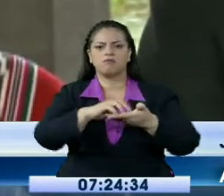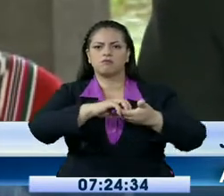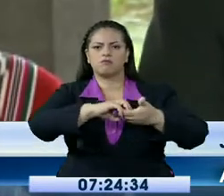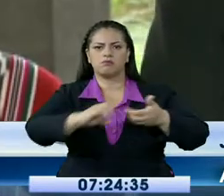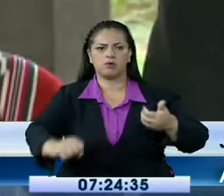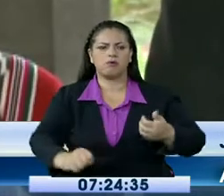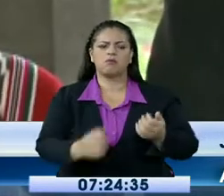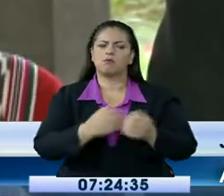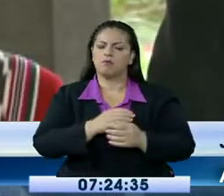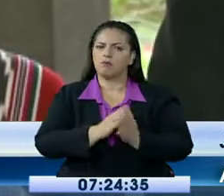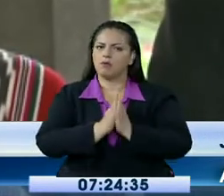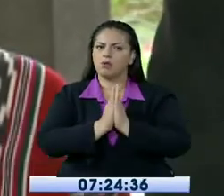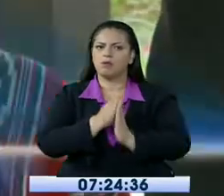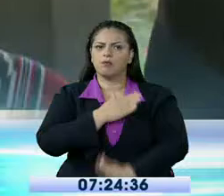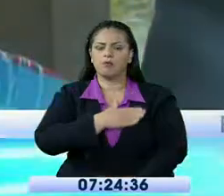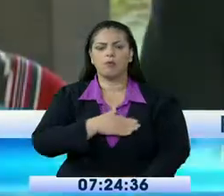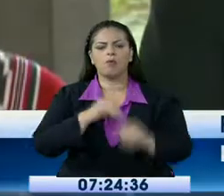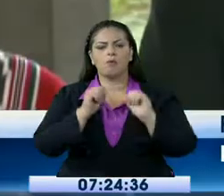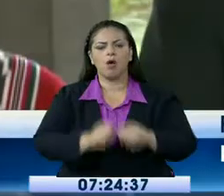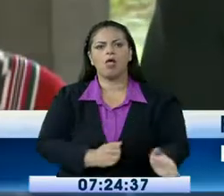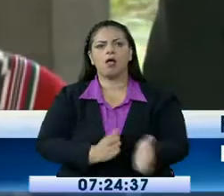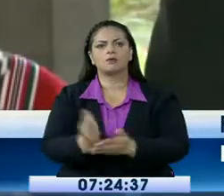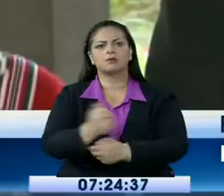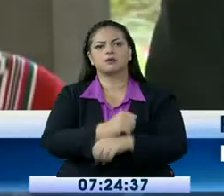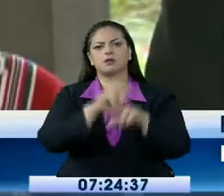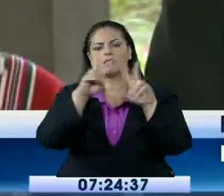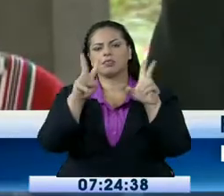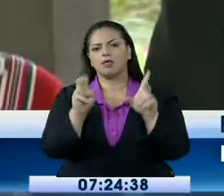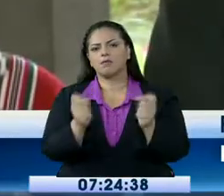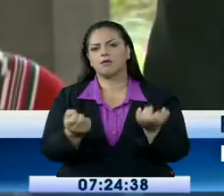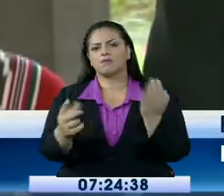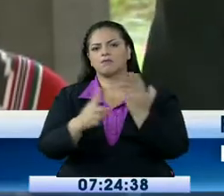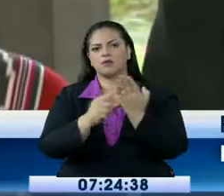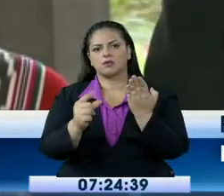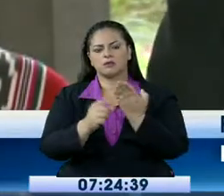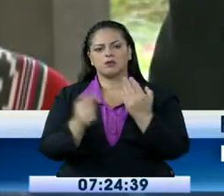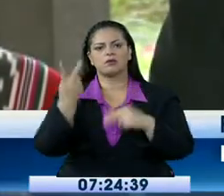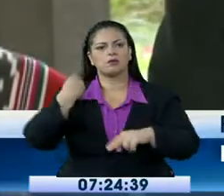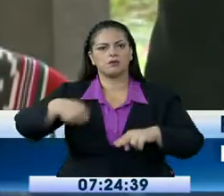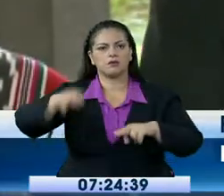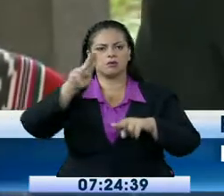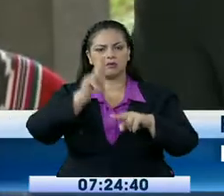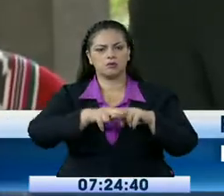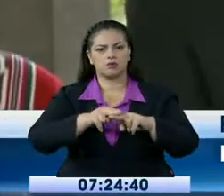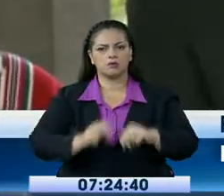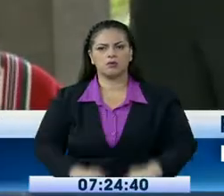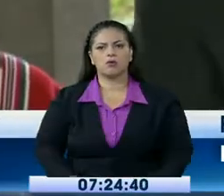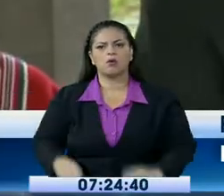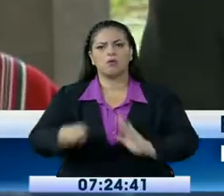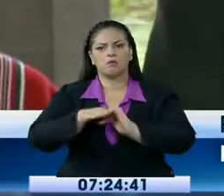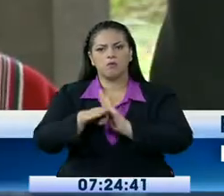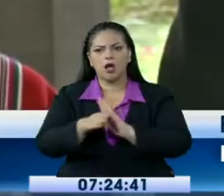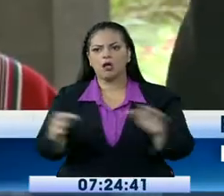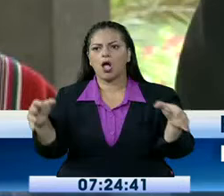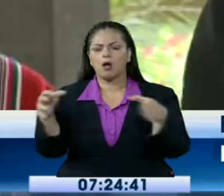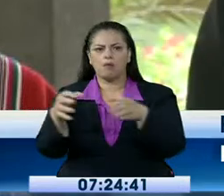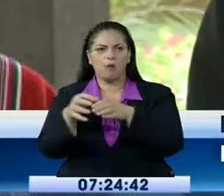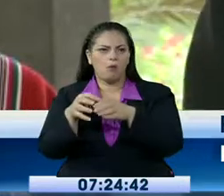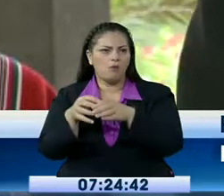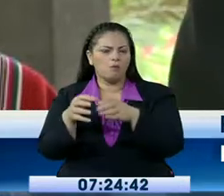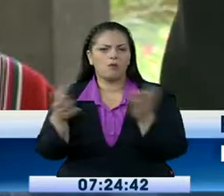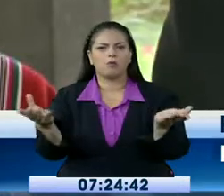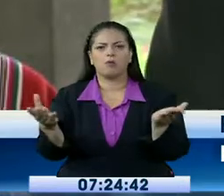acceso para todos quienes somos actores del sistema financiero nacional, incluyendo dentro de ello a la banca, las cooperativas, las